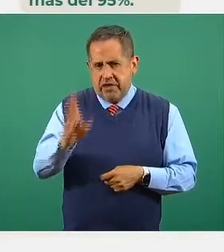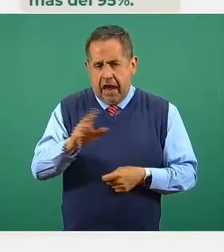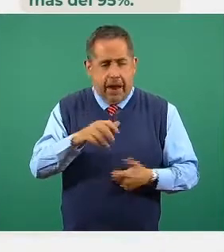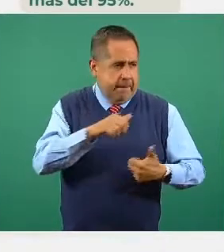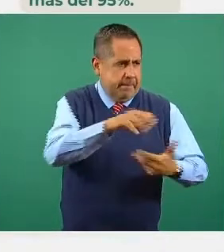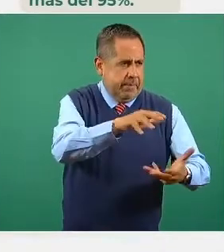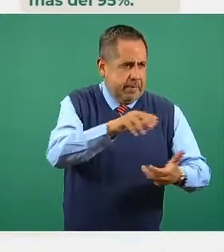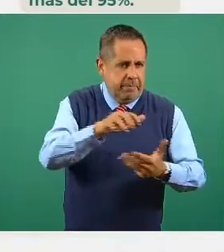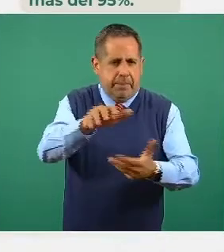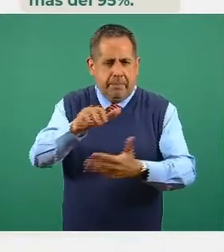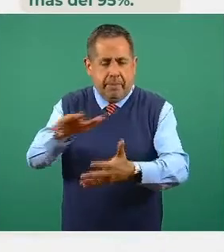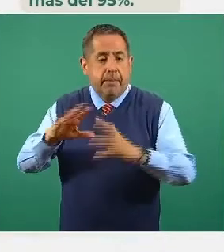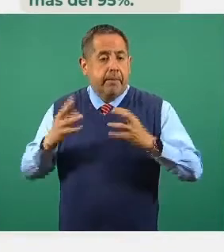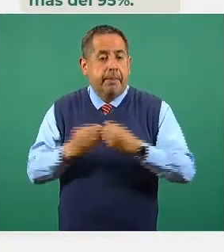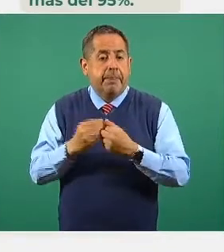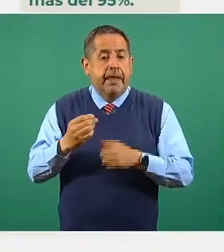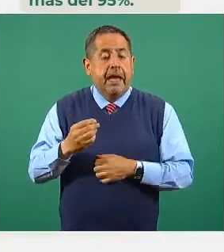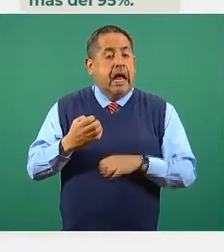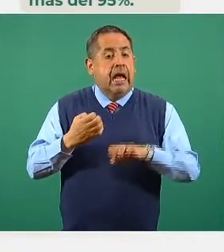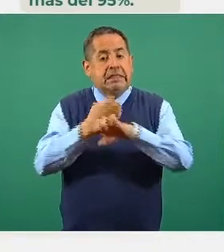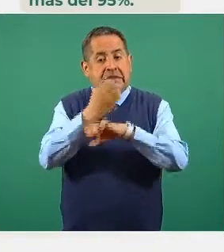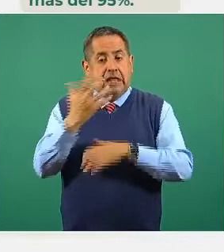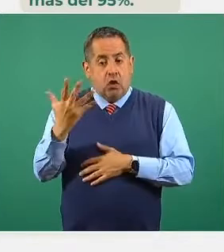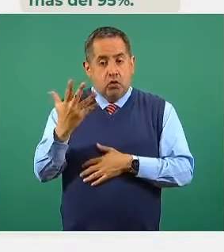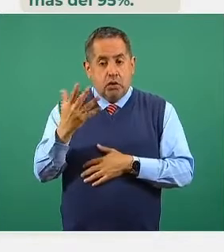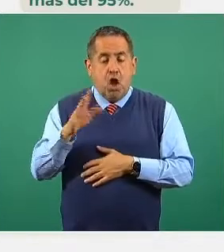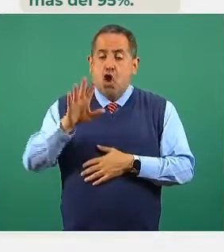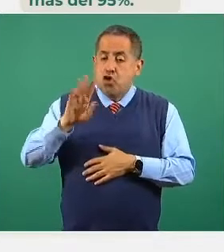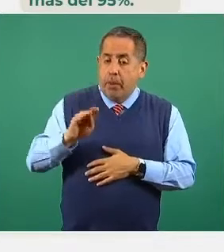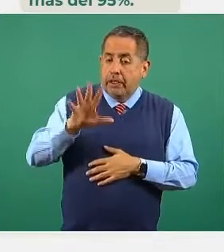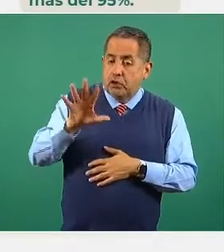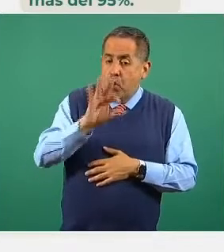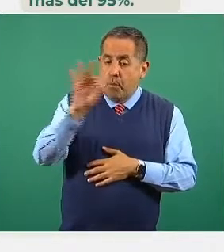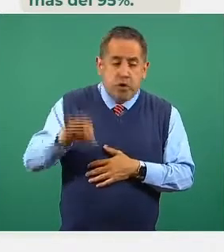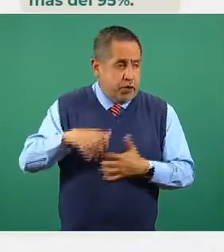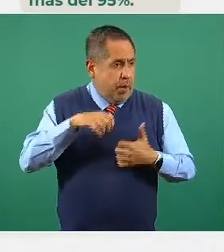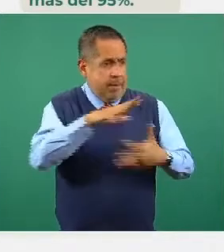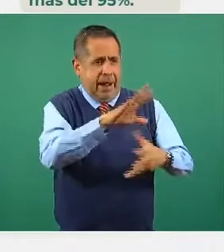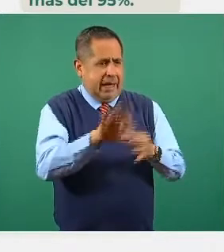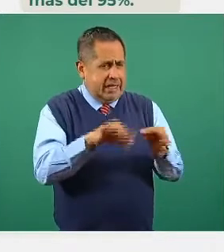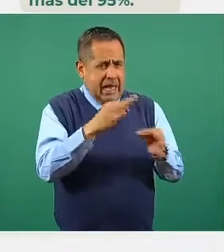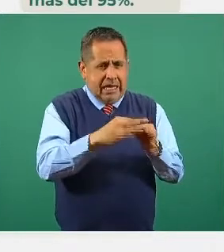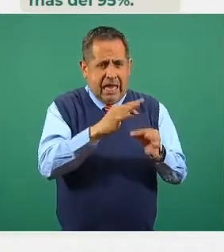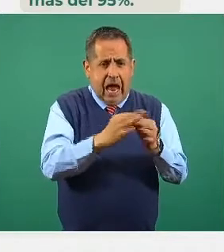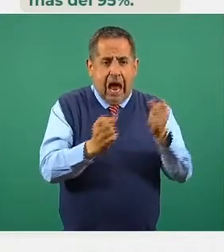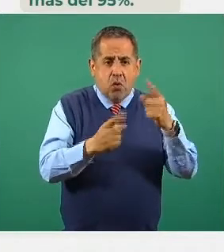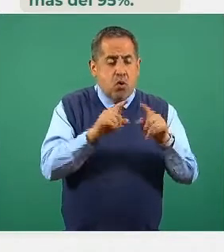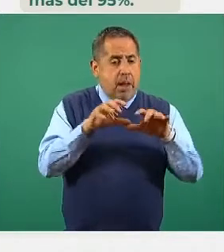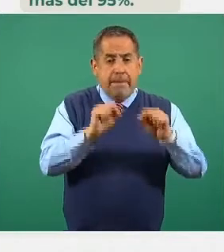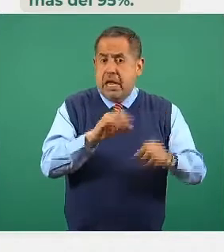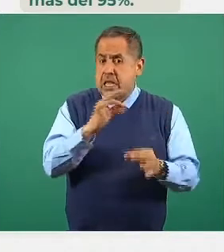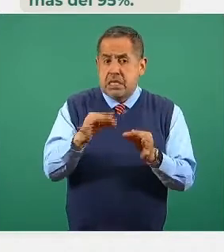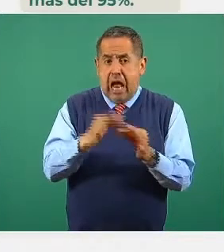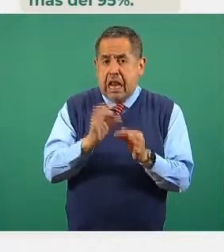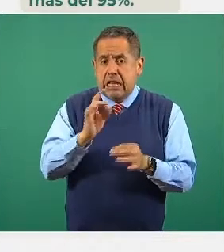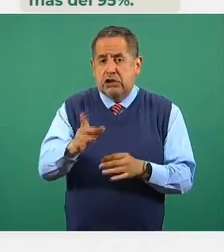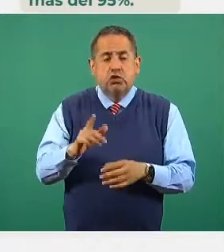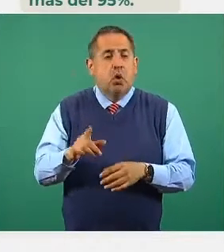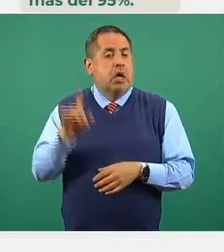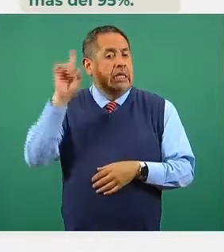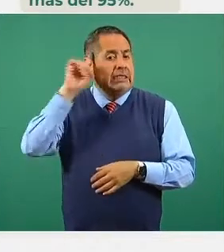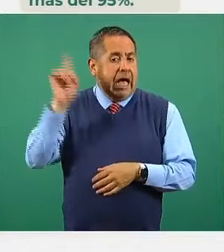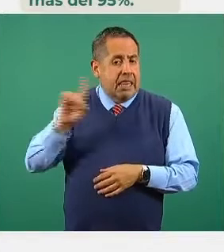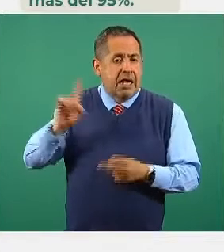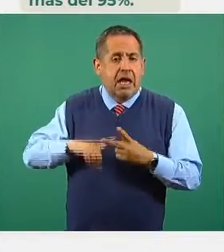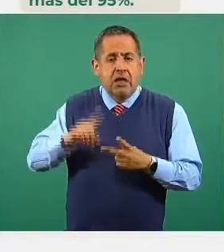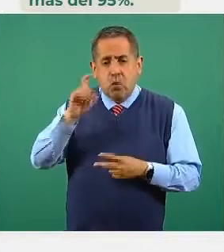entidades federativas tenemos 5 que ya rebasaron el 95%, algunas de ellas prácticamente ya llegando al 100%, como Zacatecas y